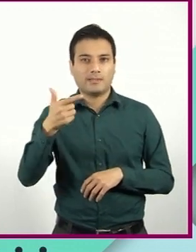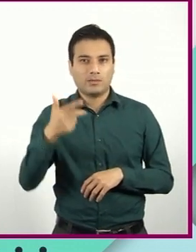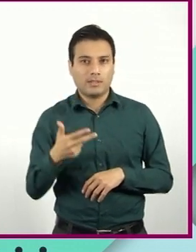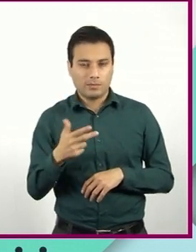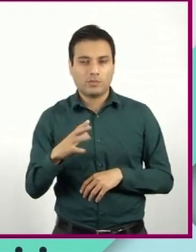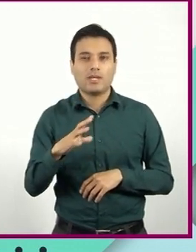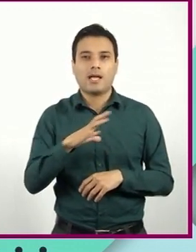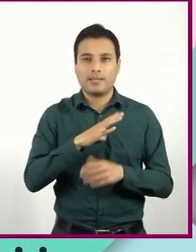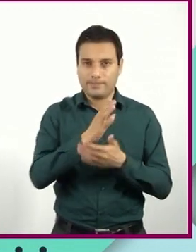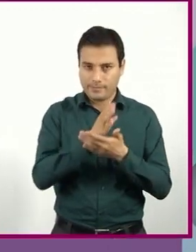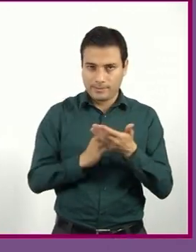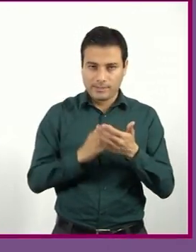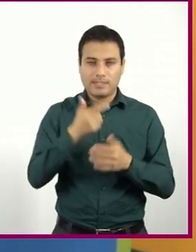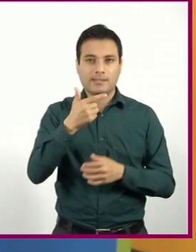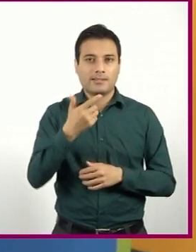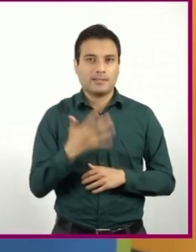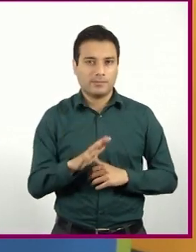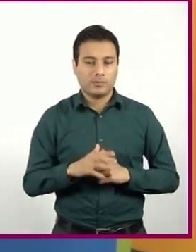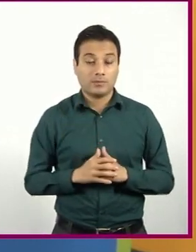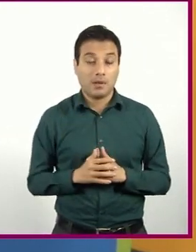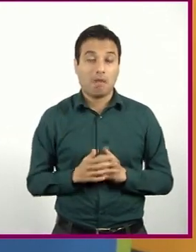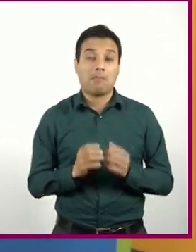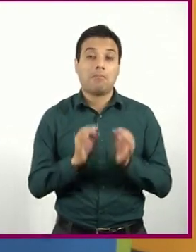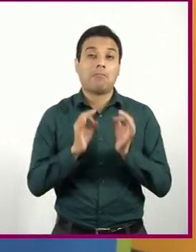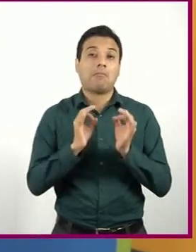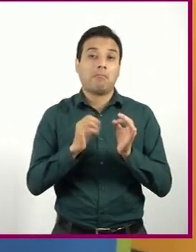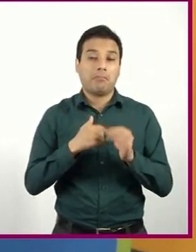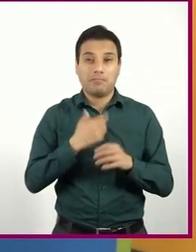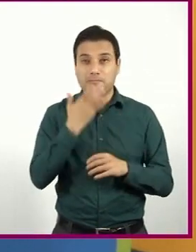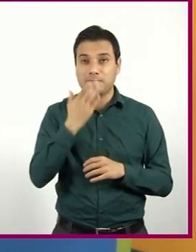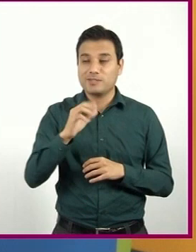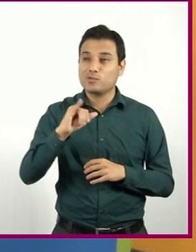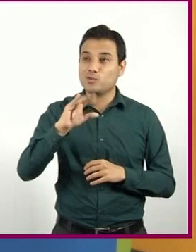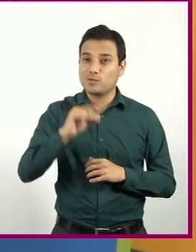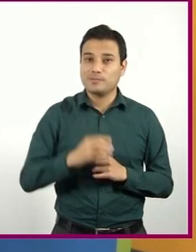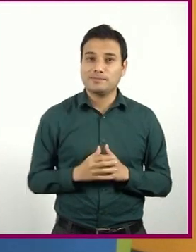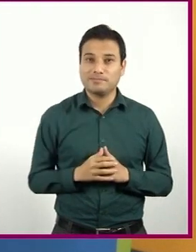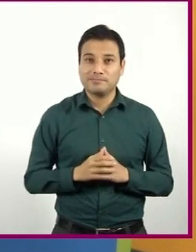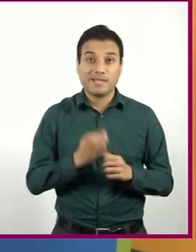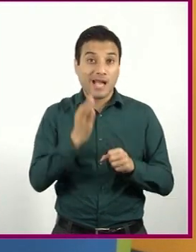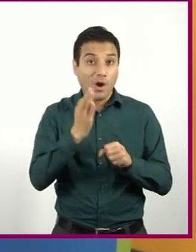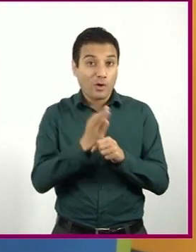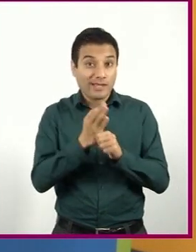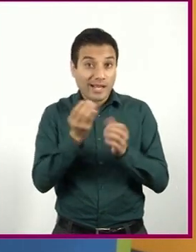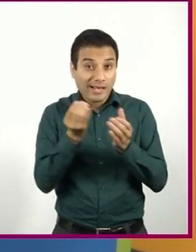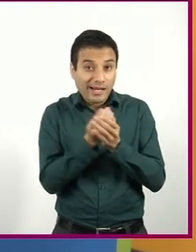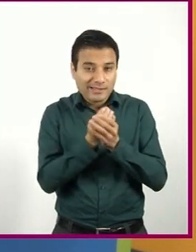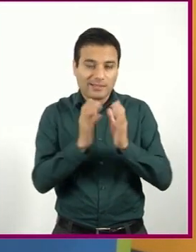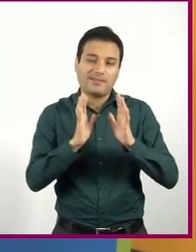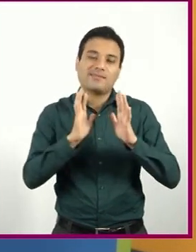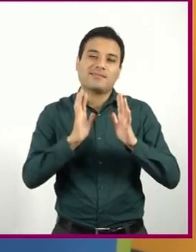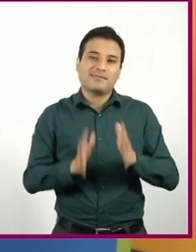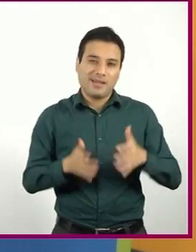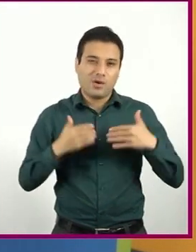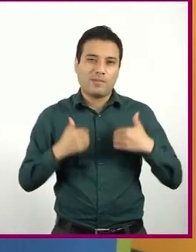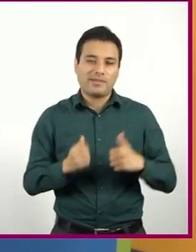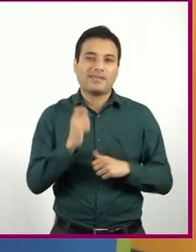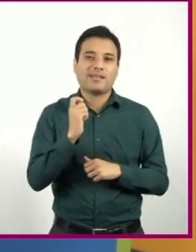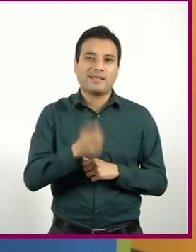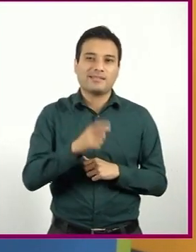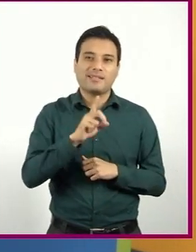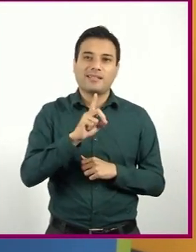fracción 7/10. Lo hice bien, maestra, ¿no? En esta sesión entendí más sobre la densidad de